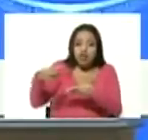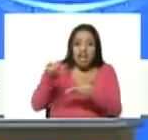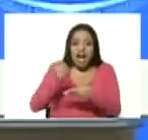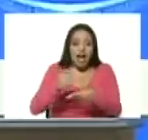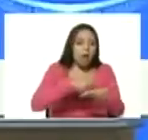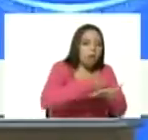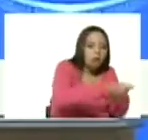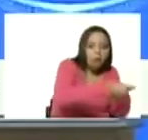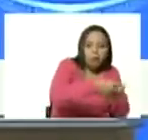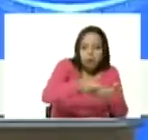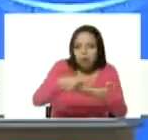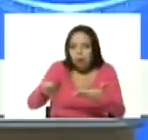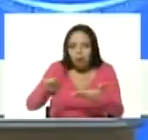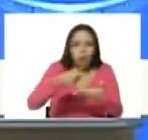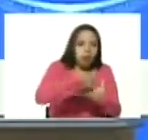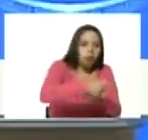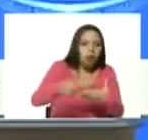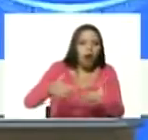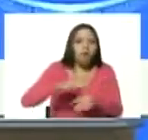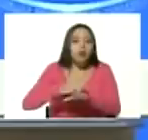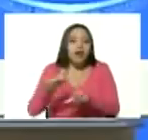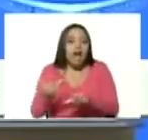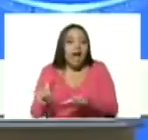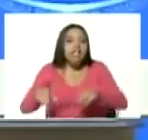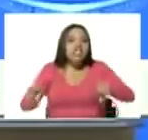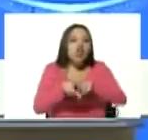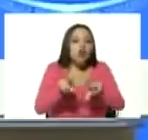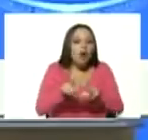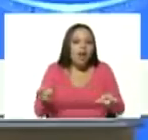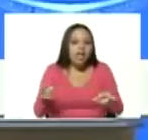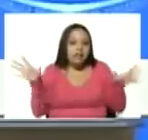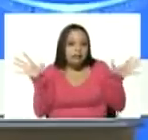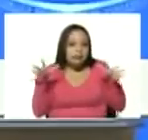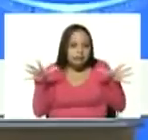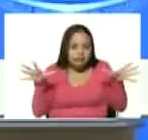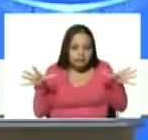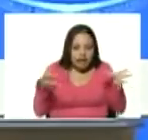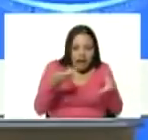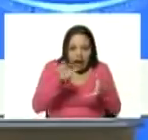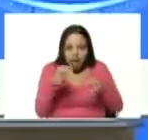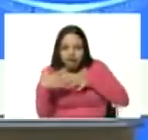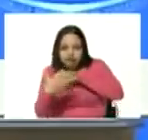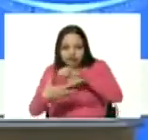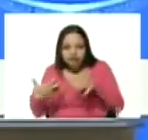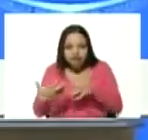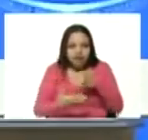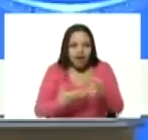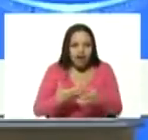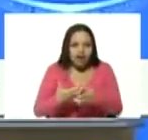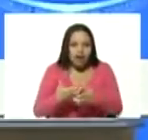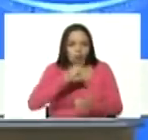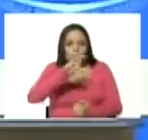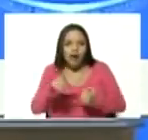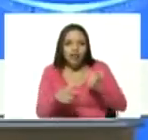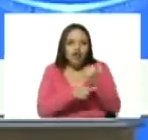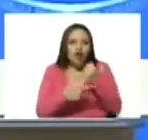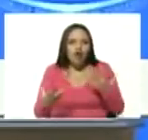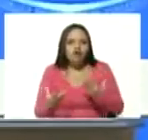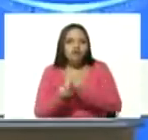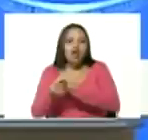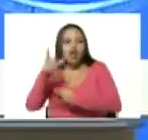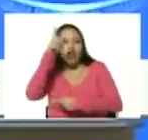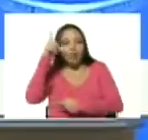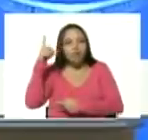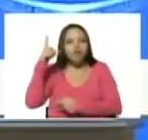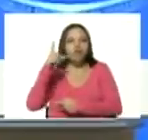estos momentos hay una verdadera rapiña entre Juan Guaidó, Leopoldo López, por un lado, y sus